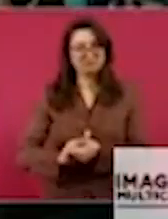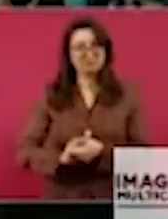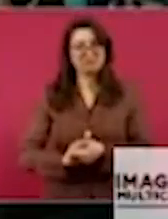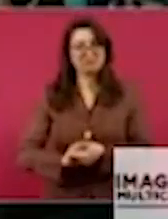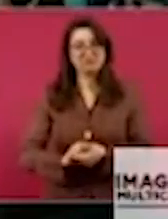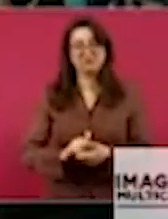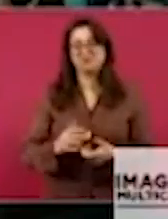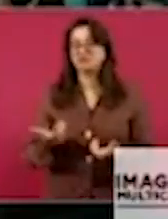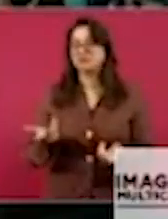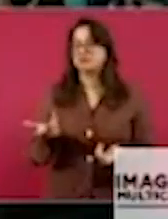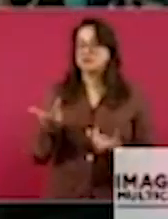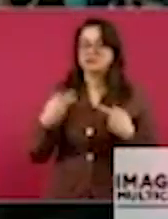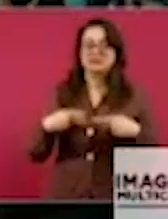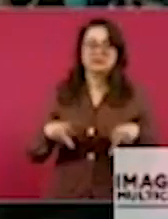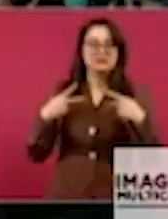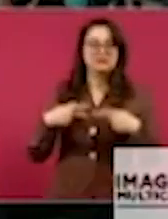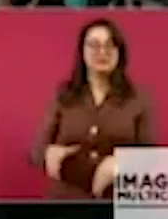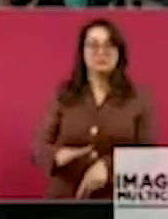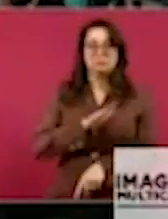acaba de